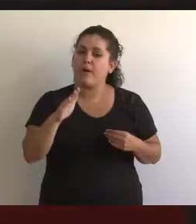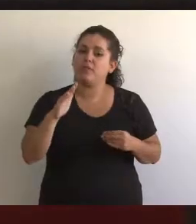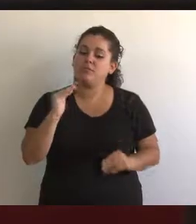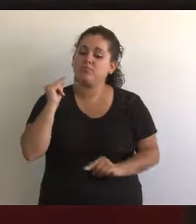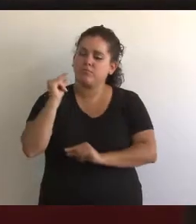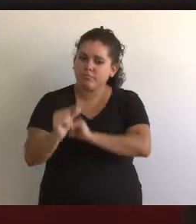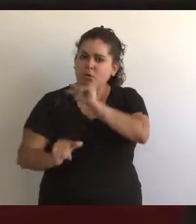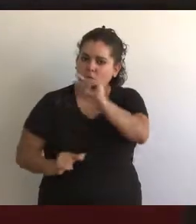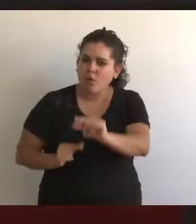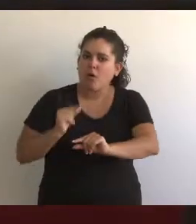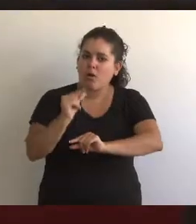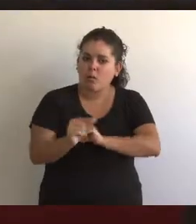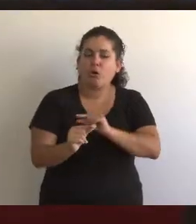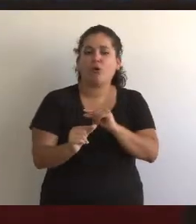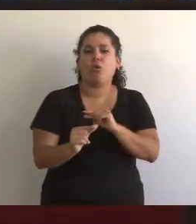a medida que vamos